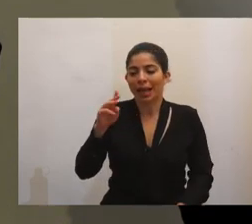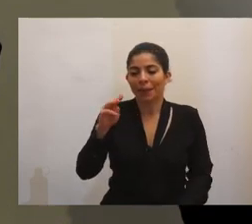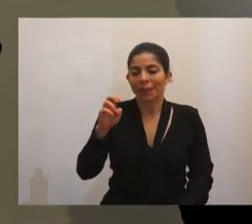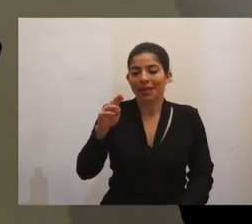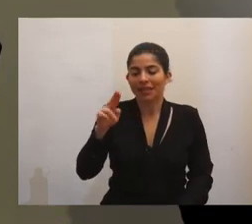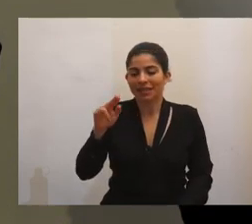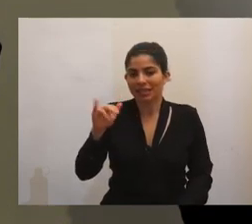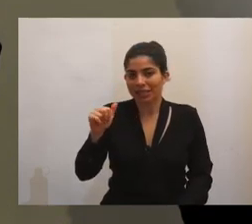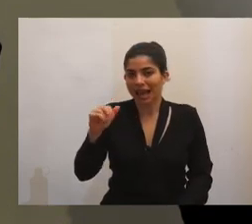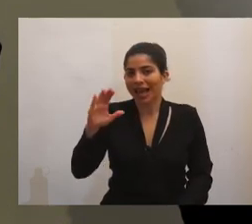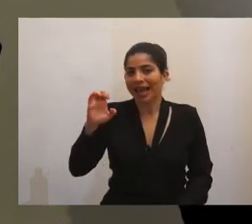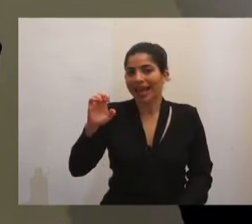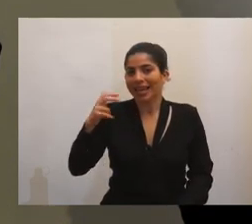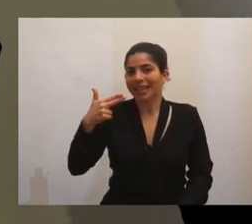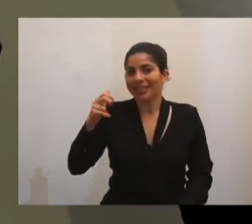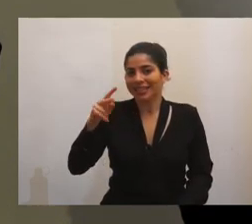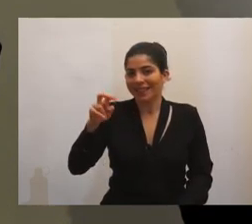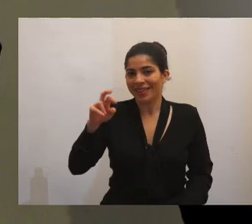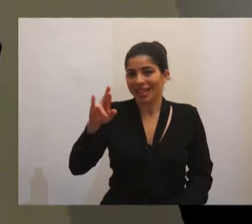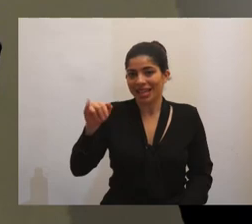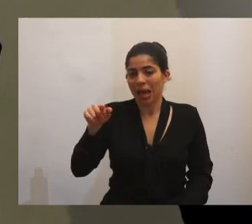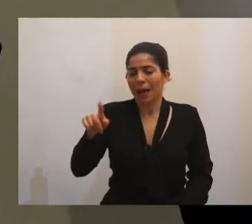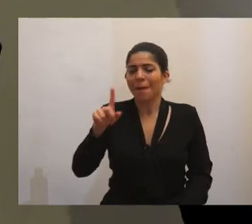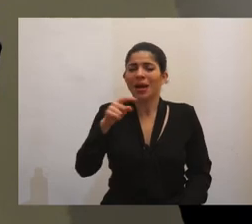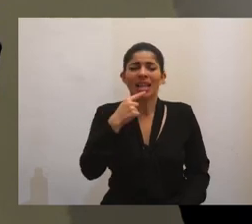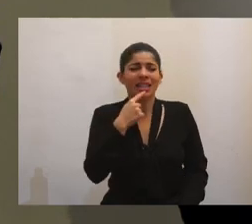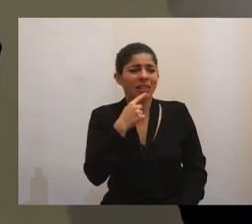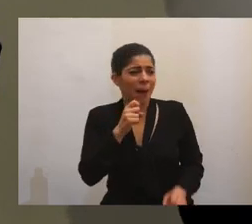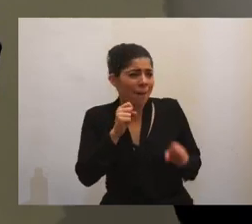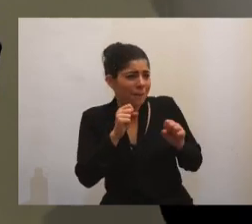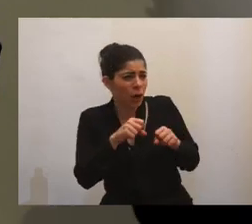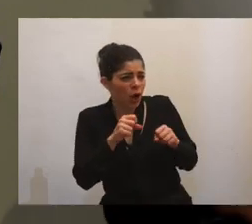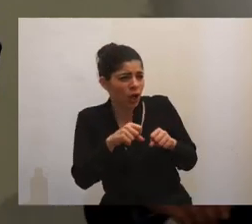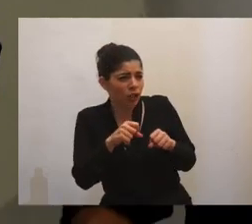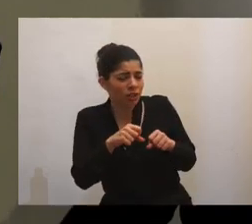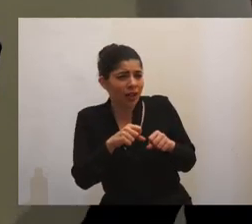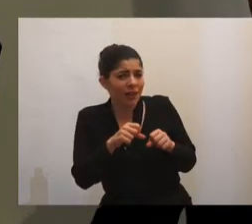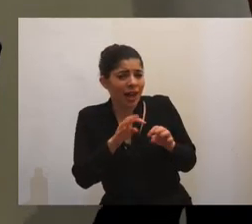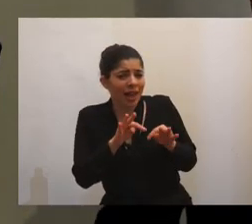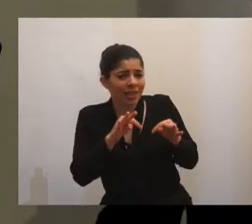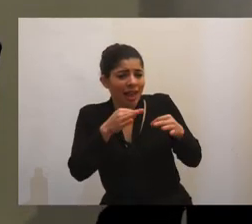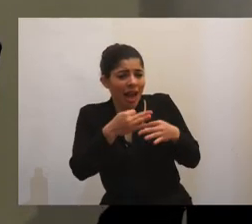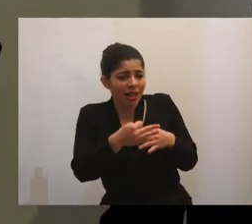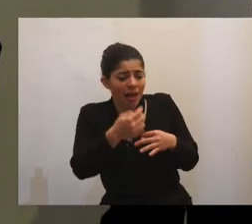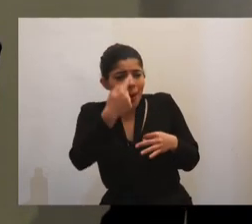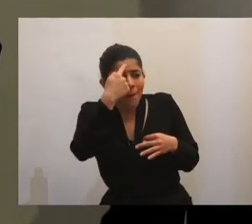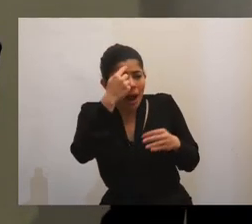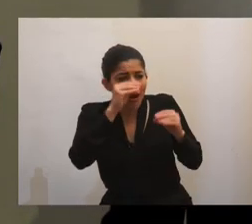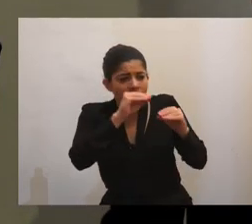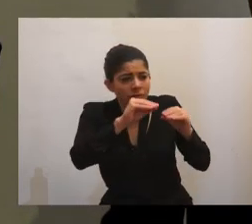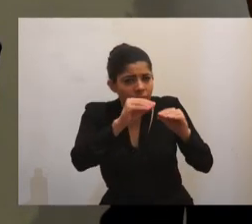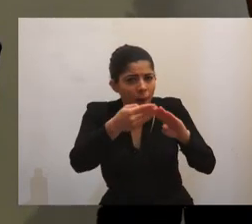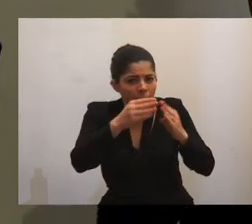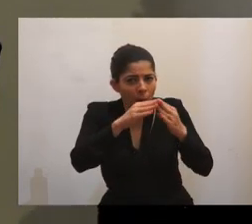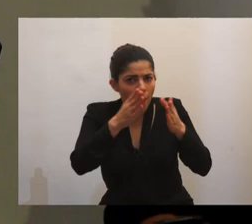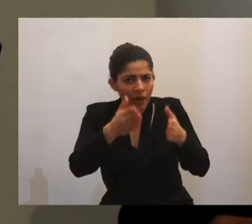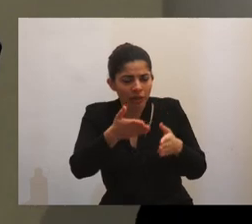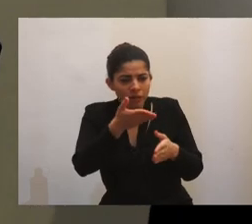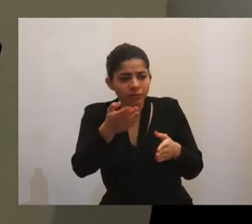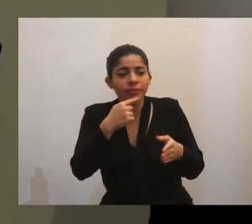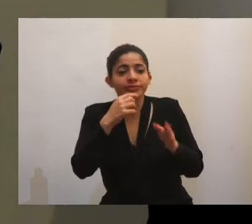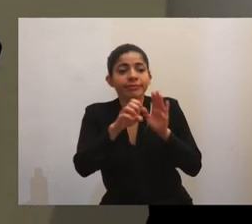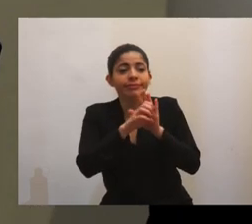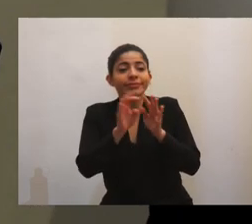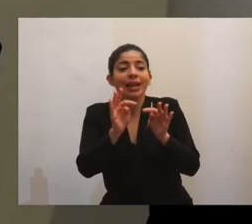Cruz. Nos consulta la colega, ¿será posible financiar talleres para diferentes poblaciones? Ella nos pone un ejemplo,